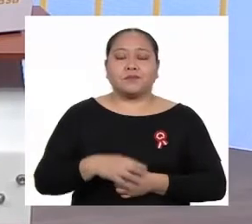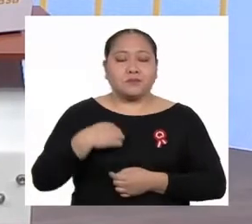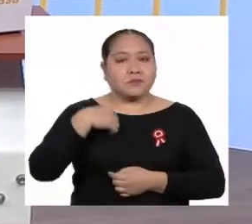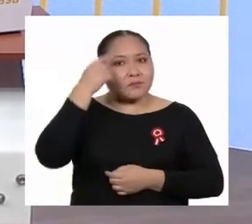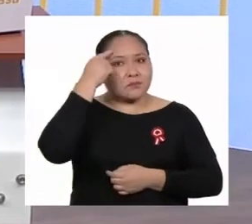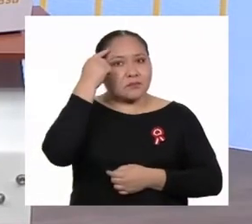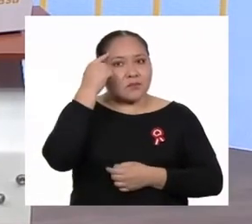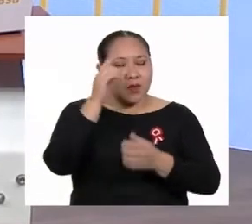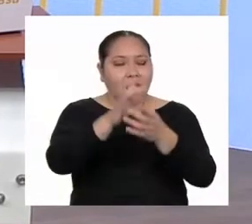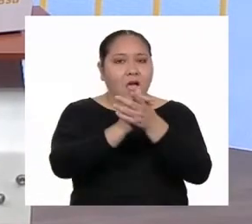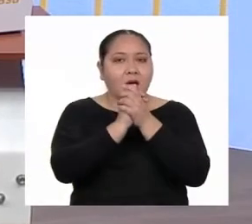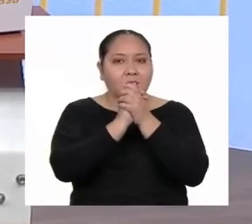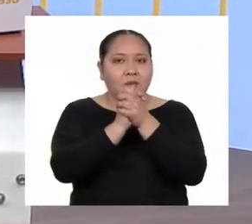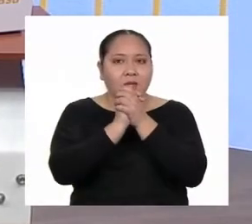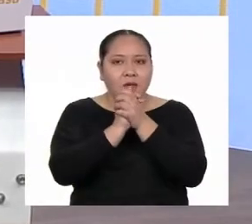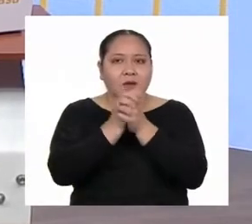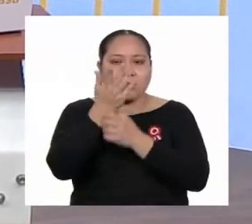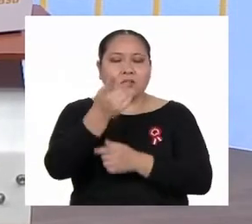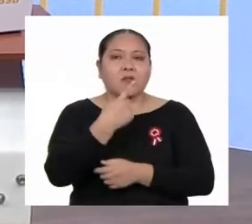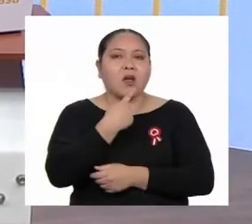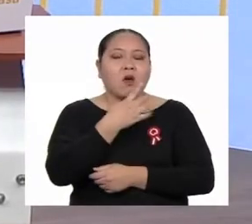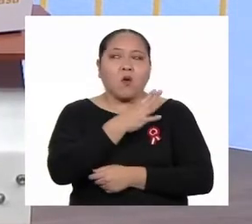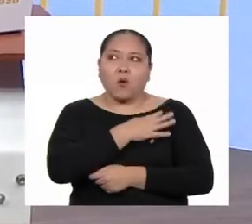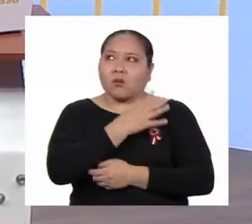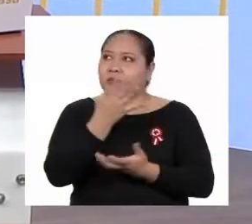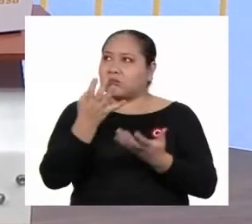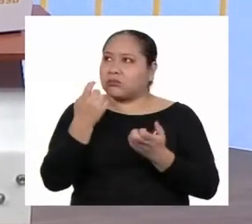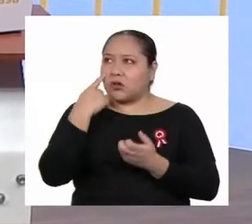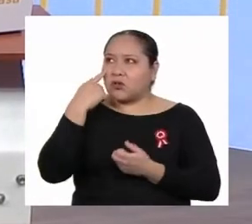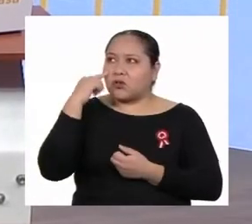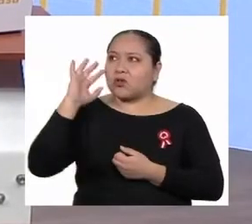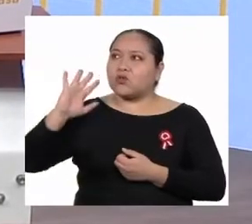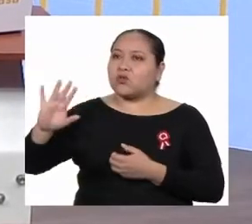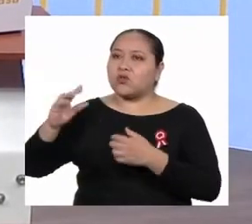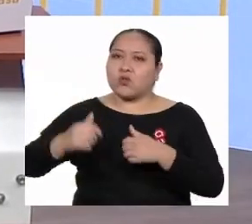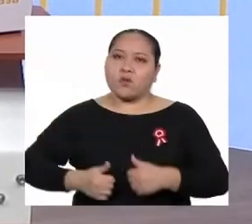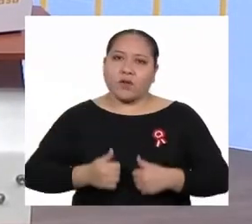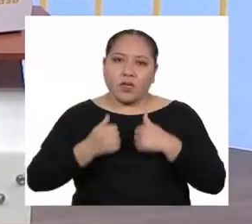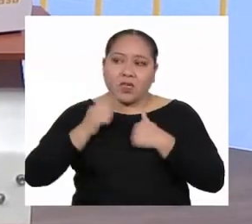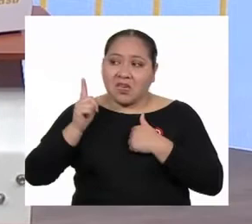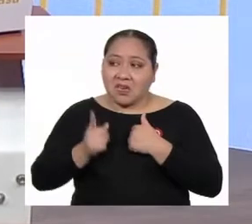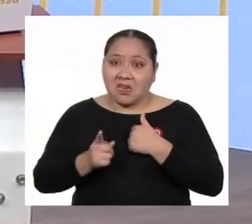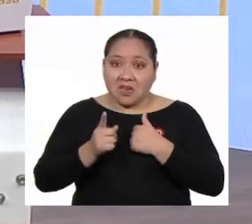amigos y amigas de cuarto les gustaría saber un poco más de su vida. Tal vez eso los